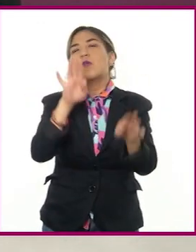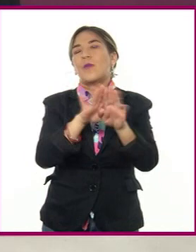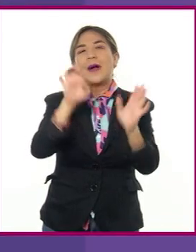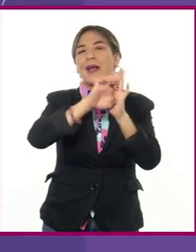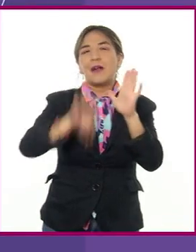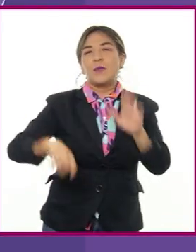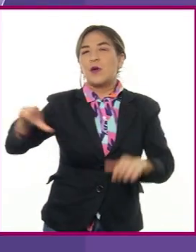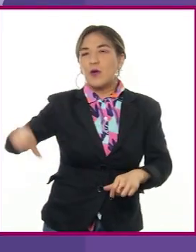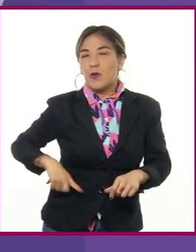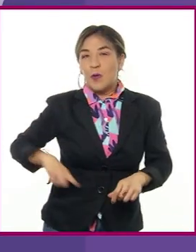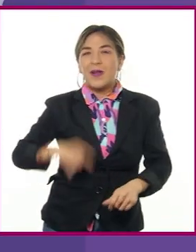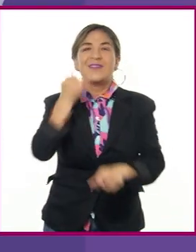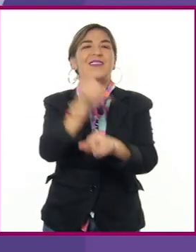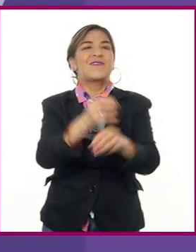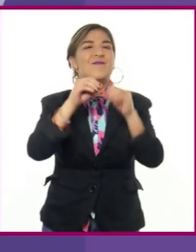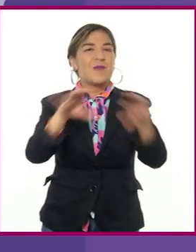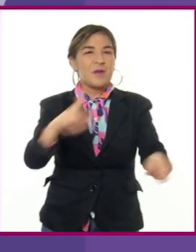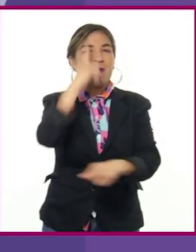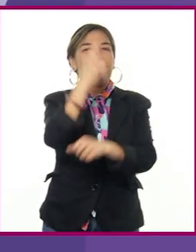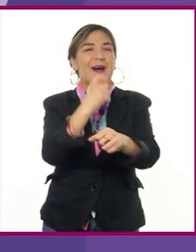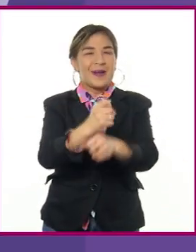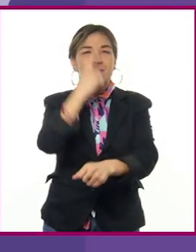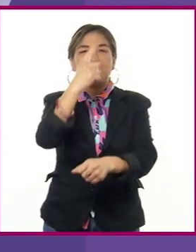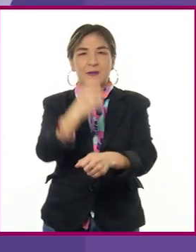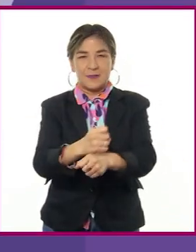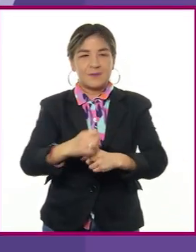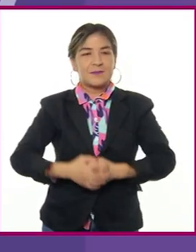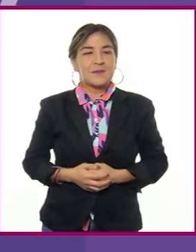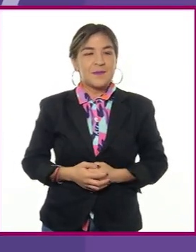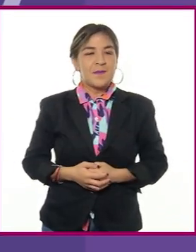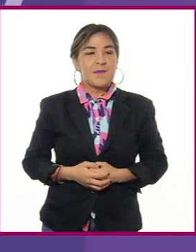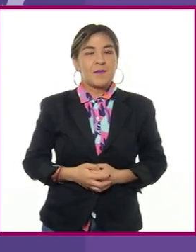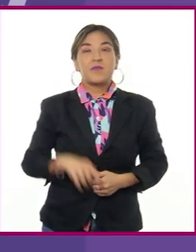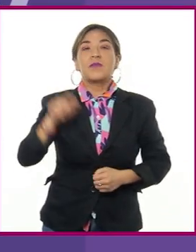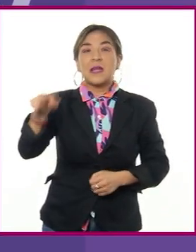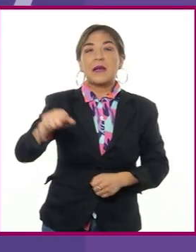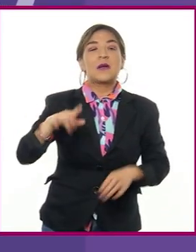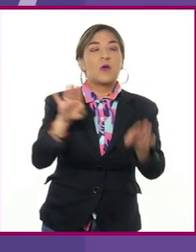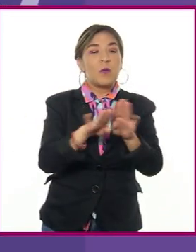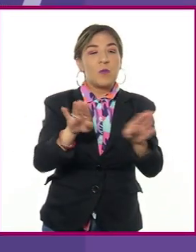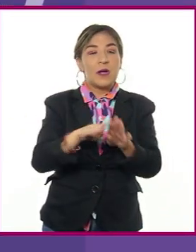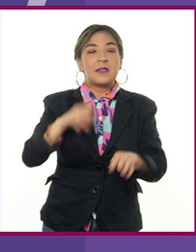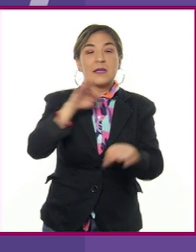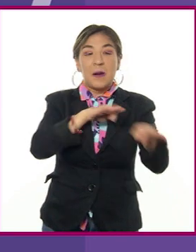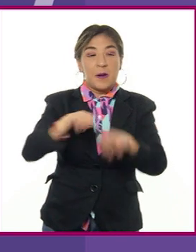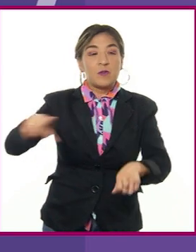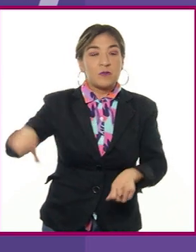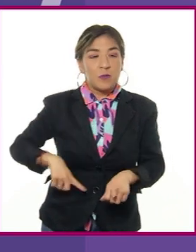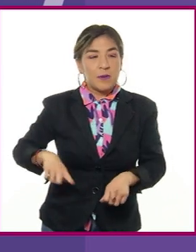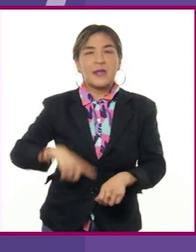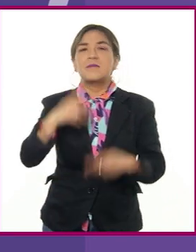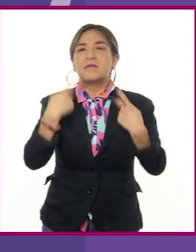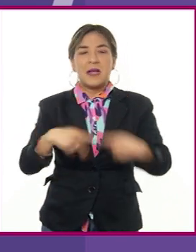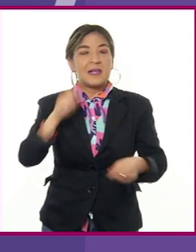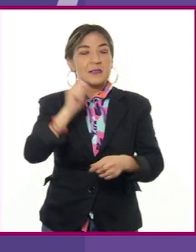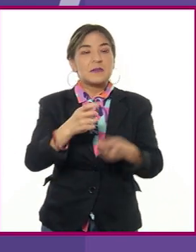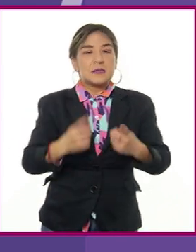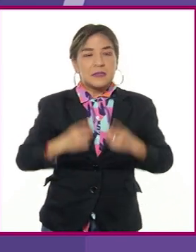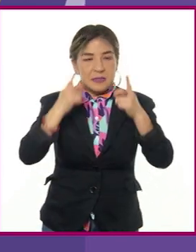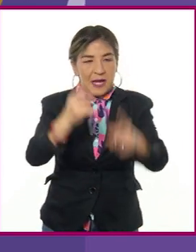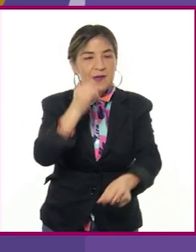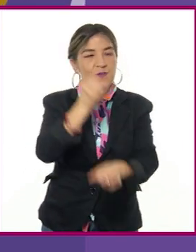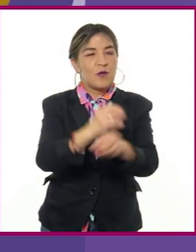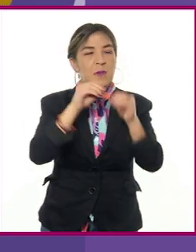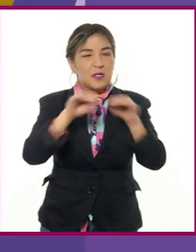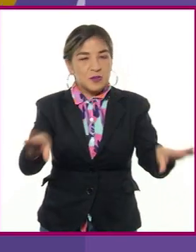gobierno. El servicio público debe permitir y garantizar el acceso a la información gubernamental, sin